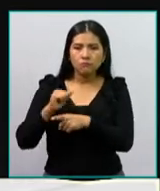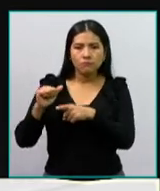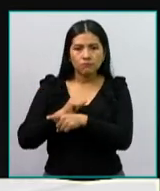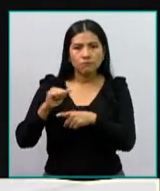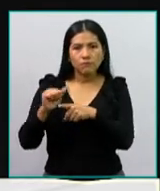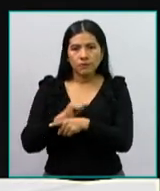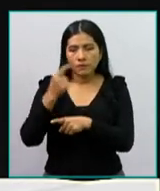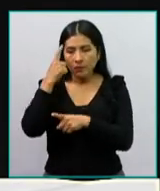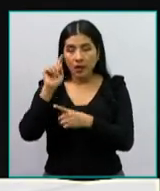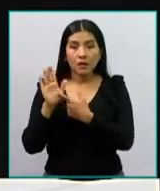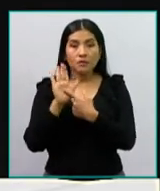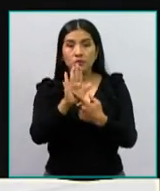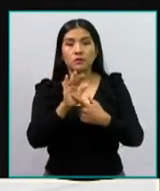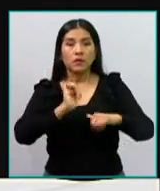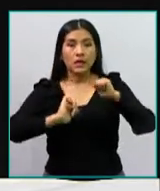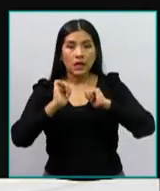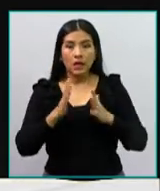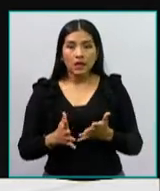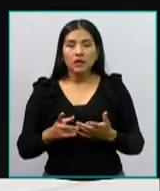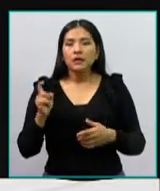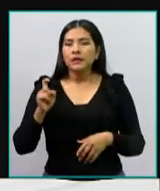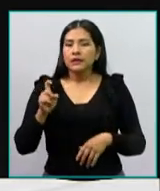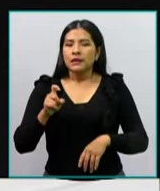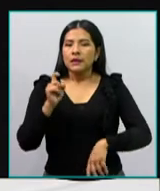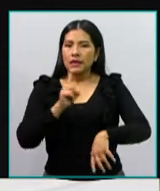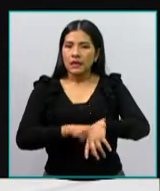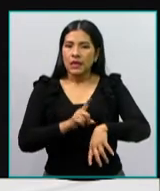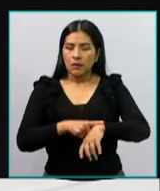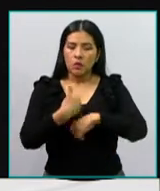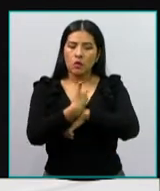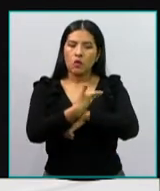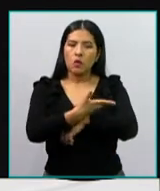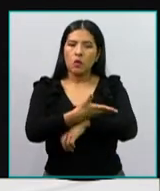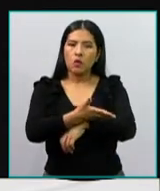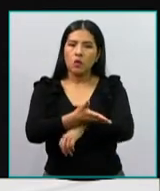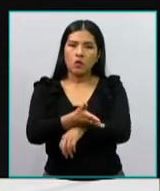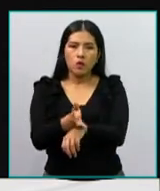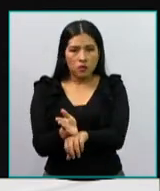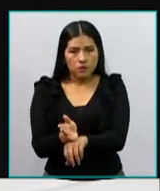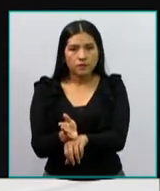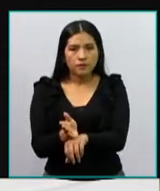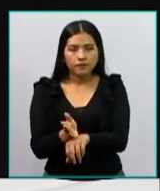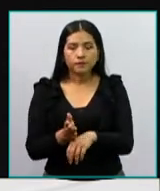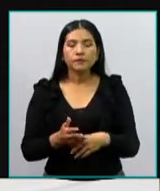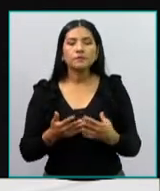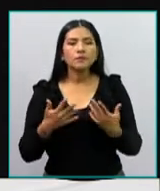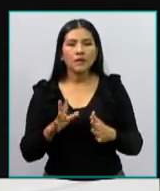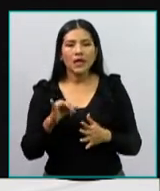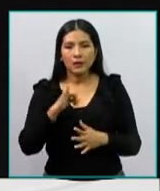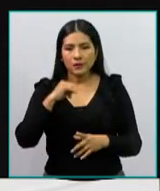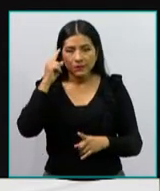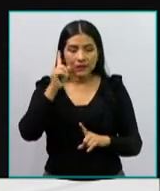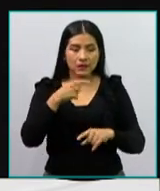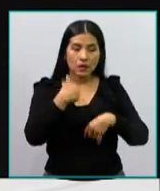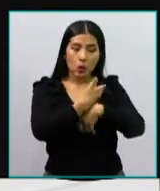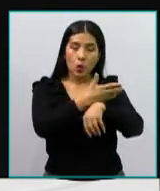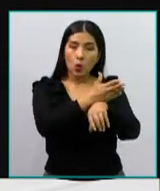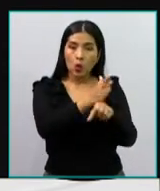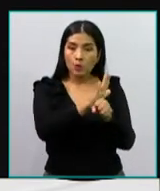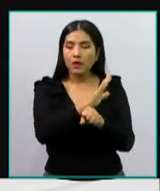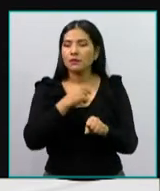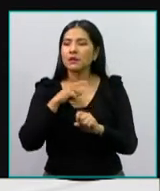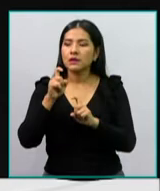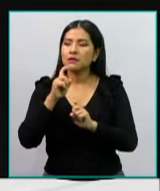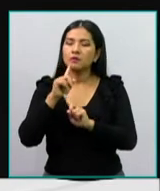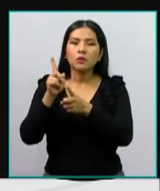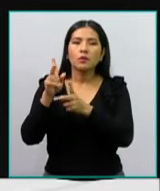nuestras presentaciones tiene tiempo y dura bastante, ¿no? Entonces yo tengo que delegar a alguien para que me la recoja, por